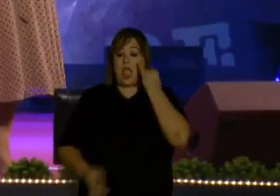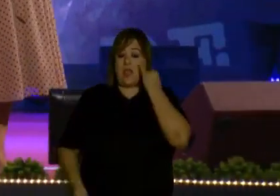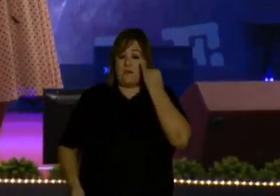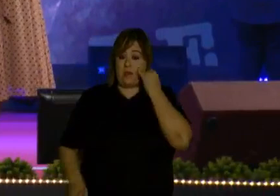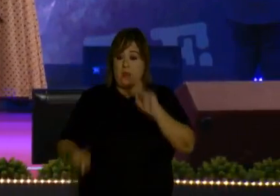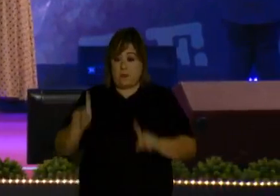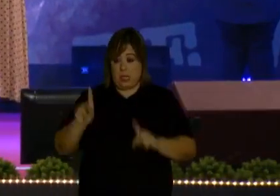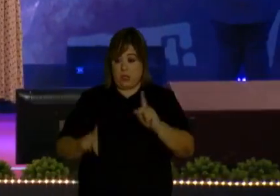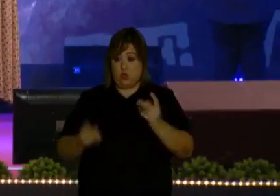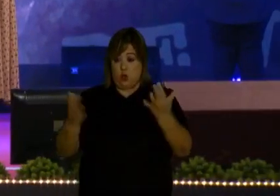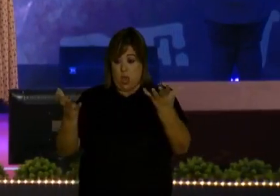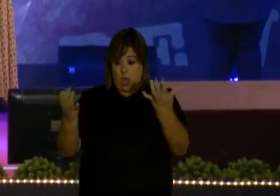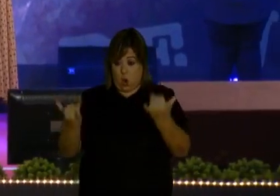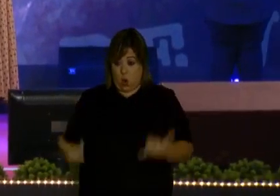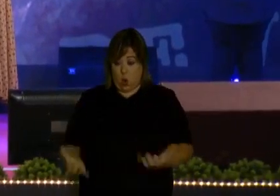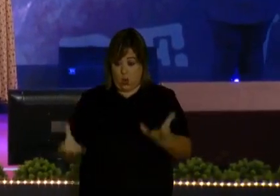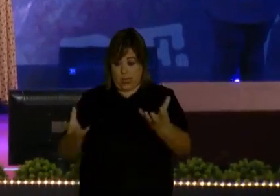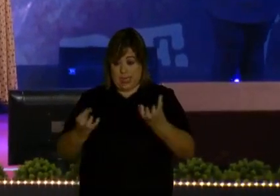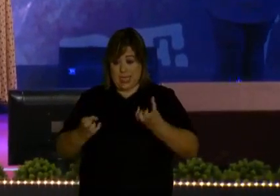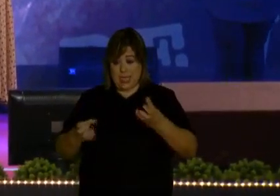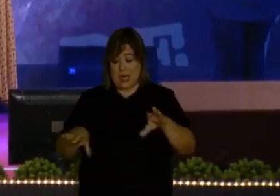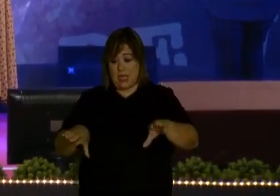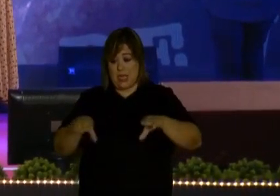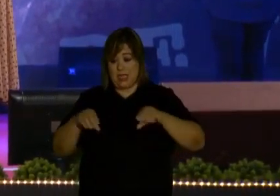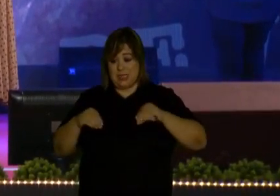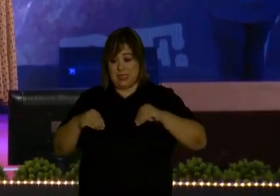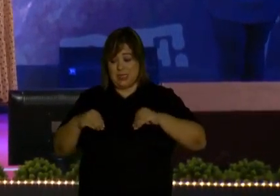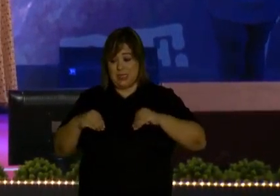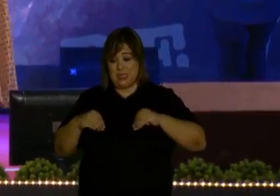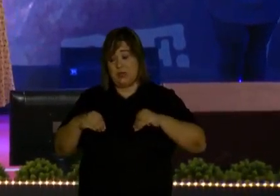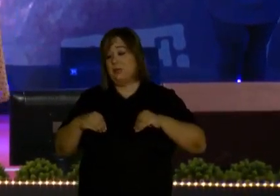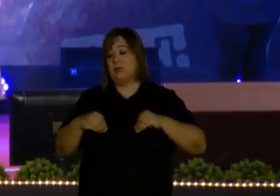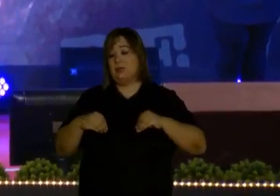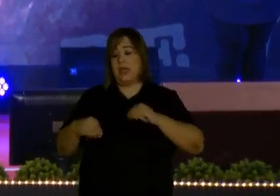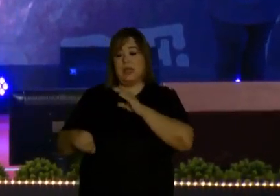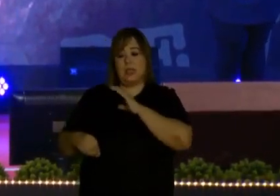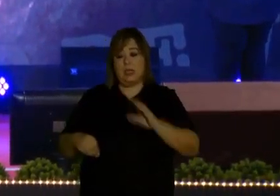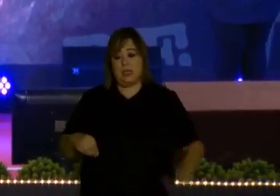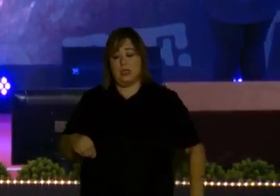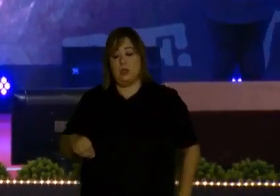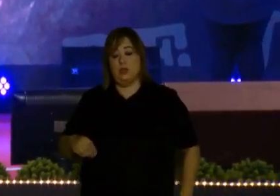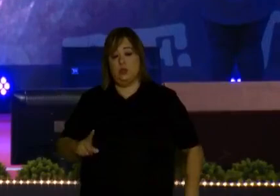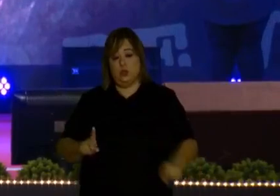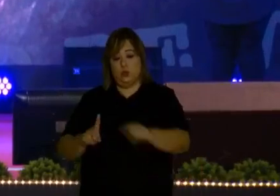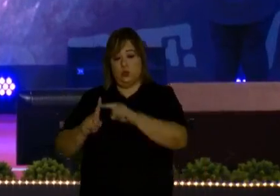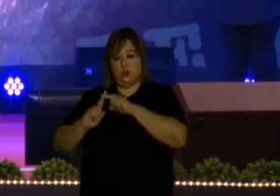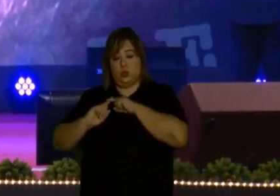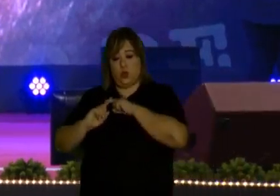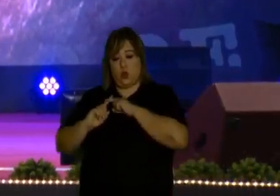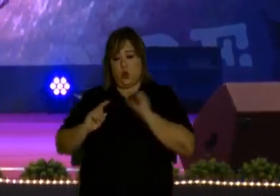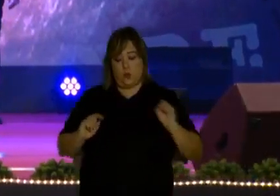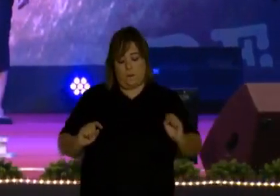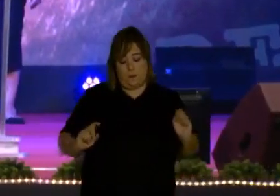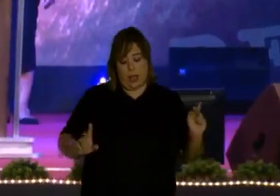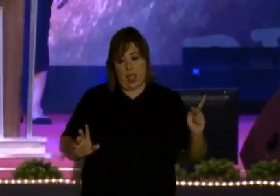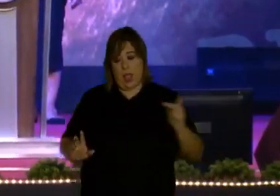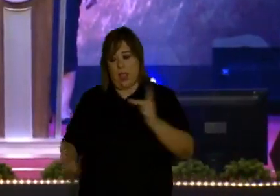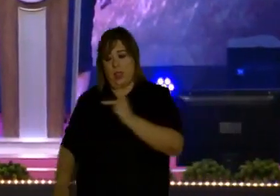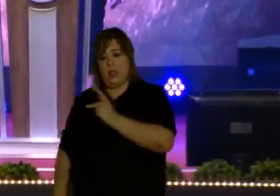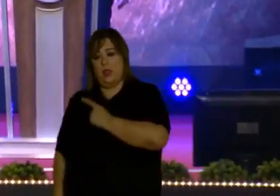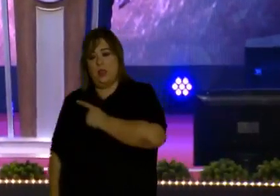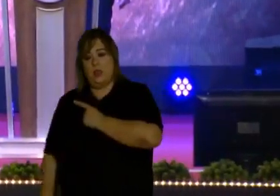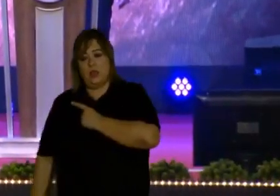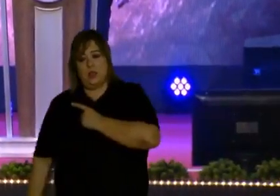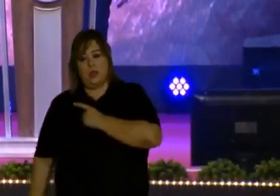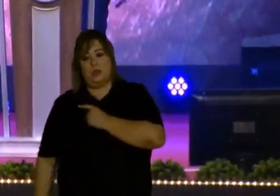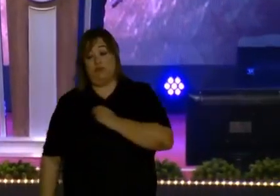en este día que quiera reconciliarse con el Señor, aceptar a Cristo como su Salvador, mire, si yo fuera usted,